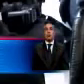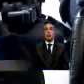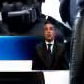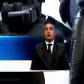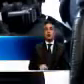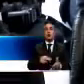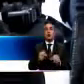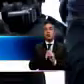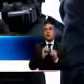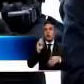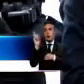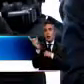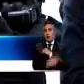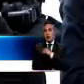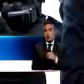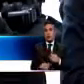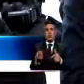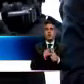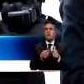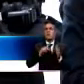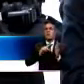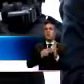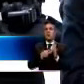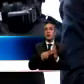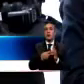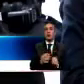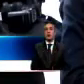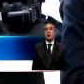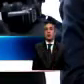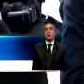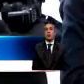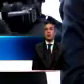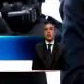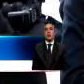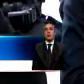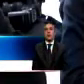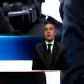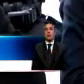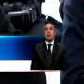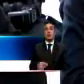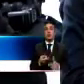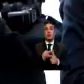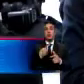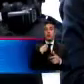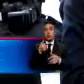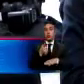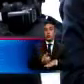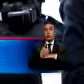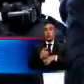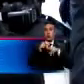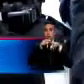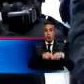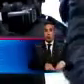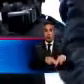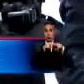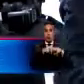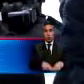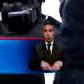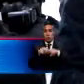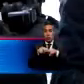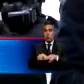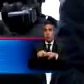censura previa, es decir, lo contrario a eso sería tener a una autoridad revisando un